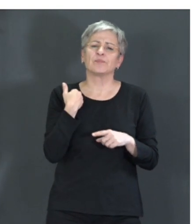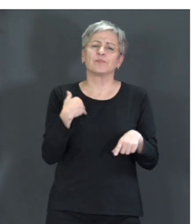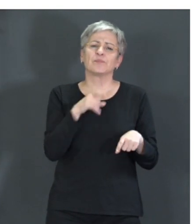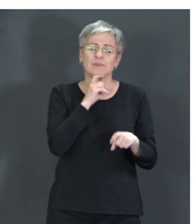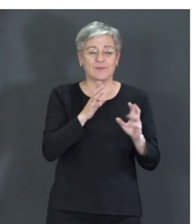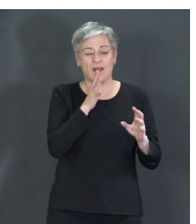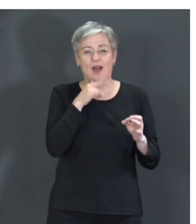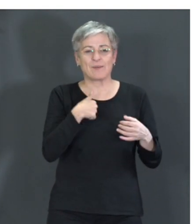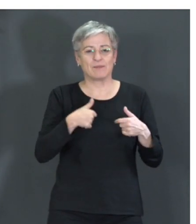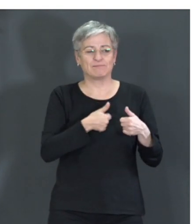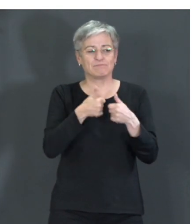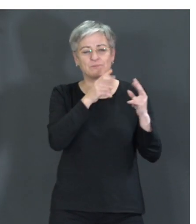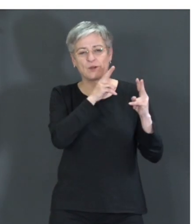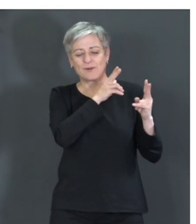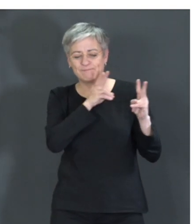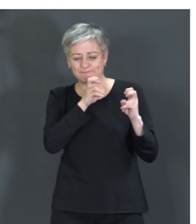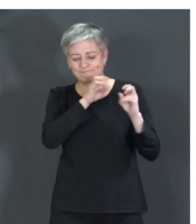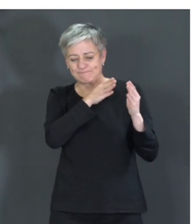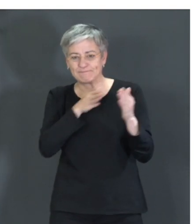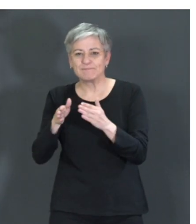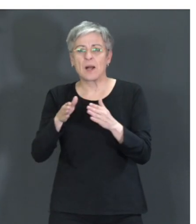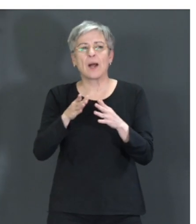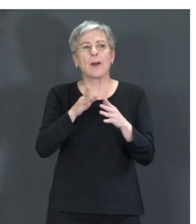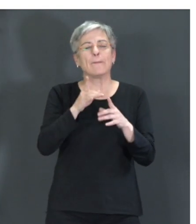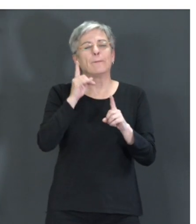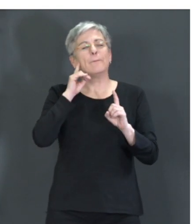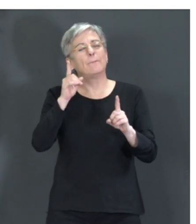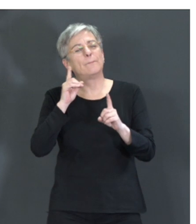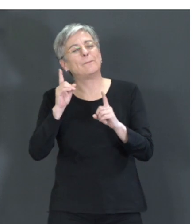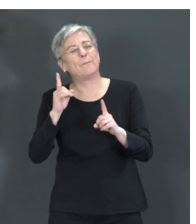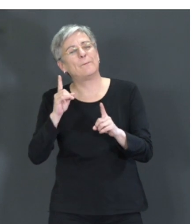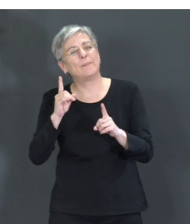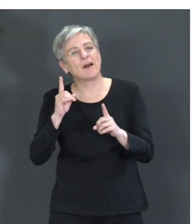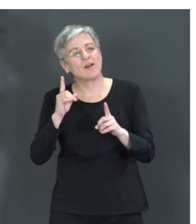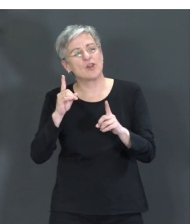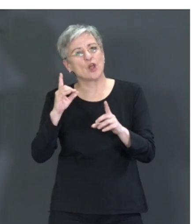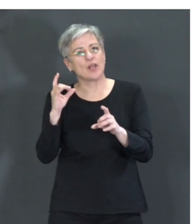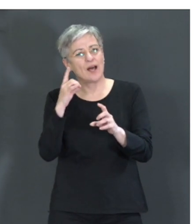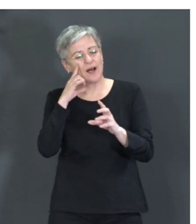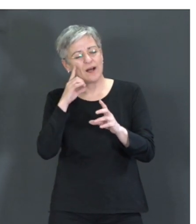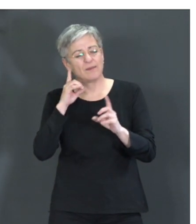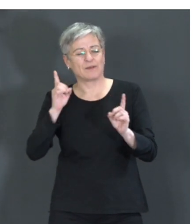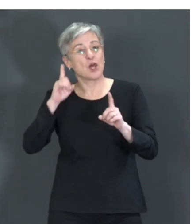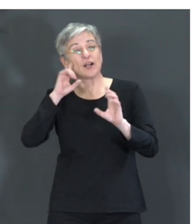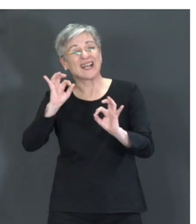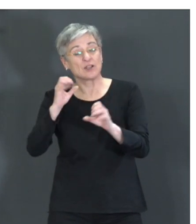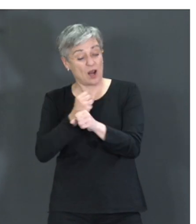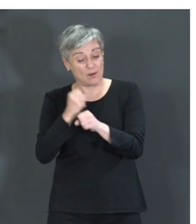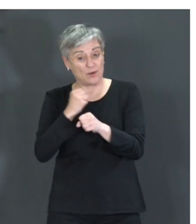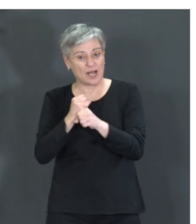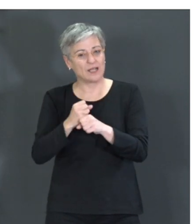se gestiona la prevención de riesgos laborales así de una forma inclusiva, ¿no? ¿Cómo debería? Mira,